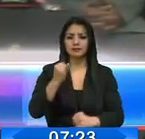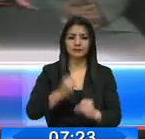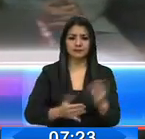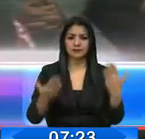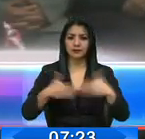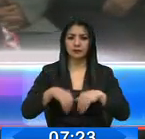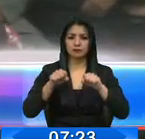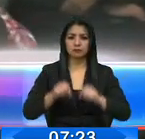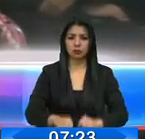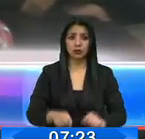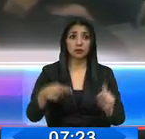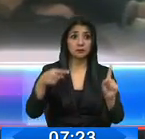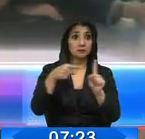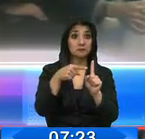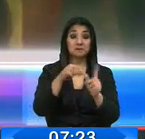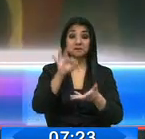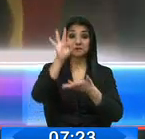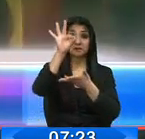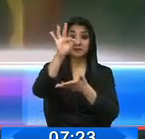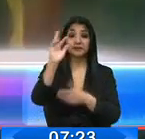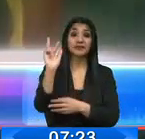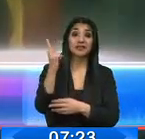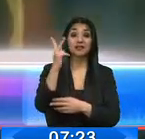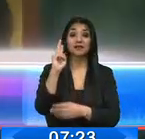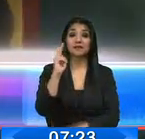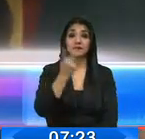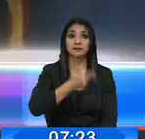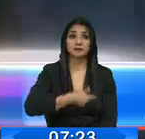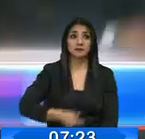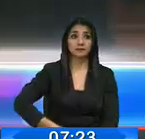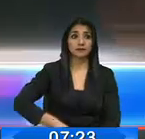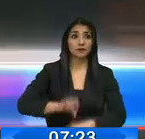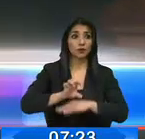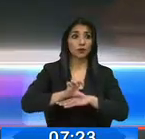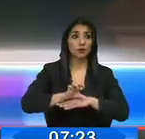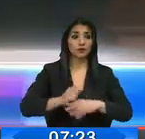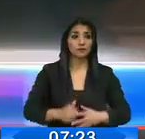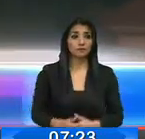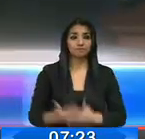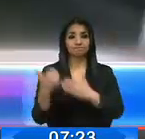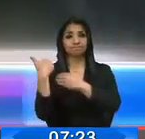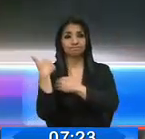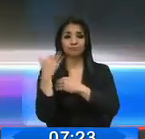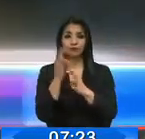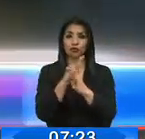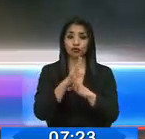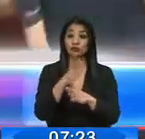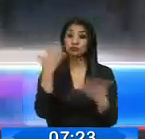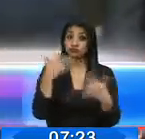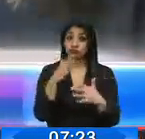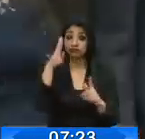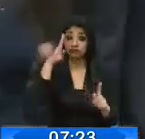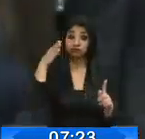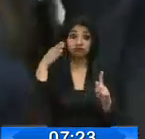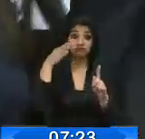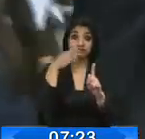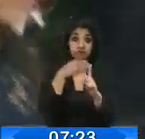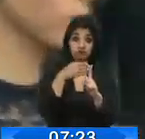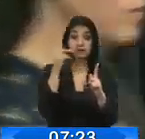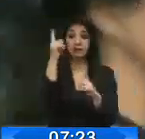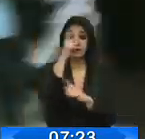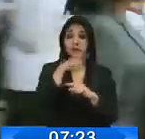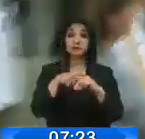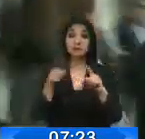Otto Sonnenhausner se convierte en el tercer vicepresidente de la República, asume las funciones con un gran reto y a la espera de que el presidente